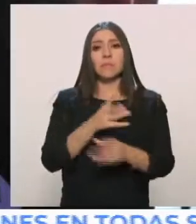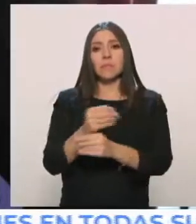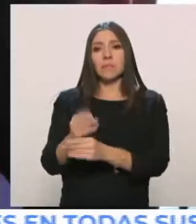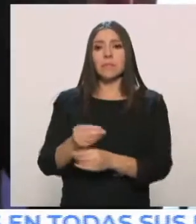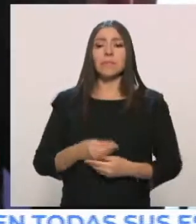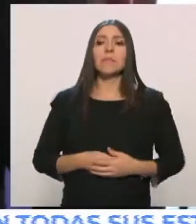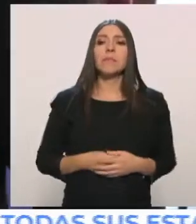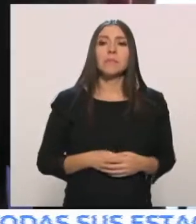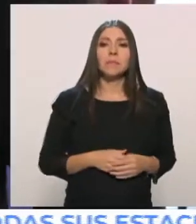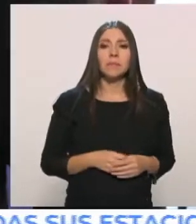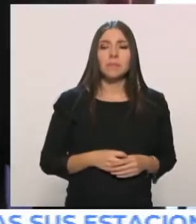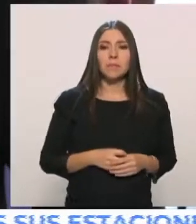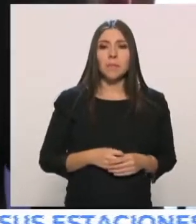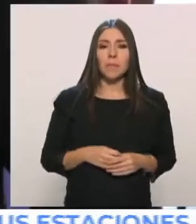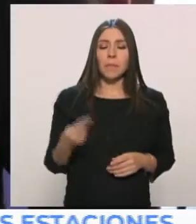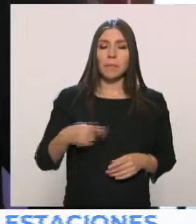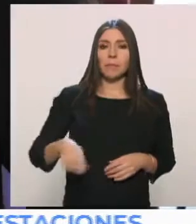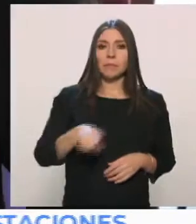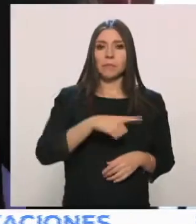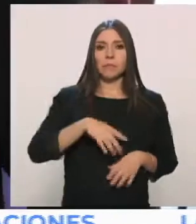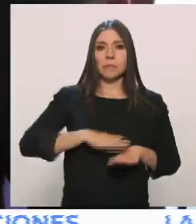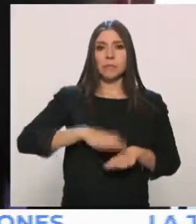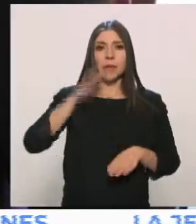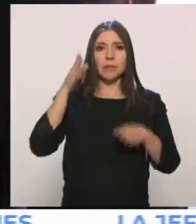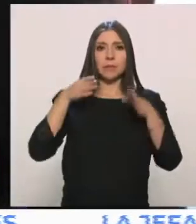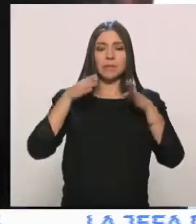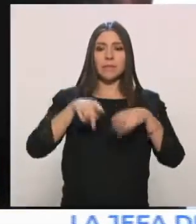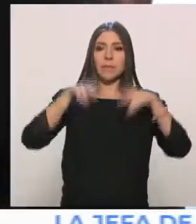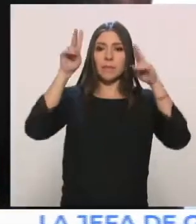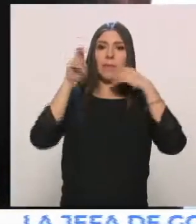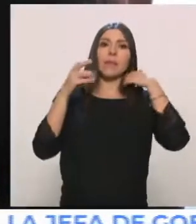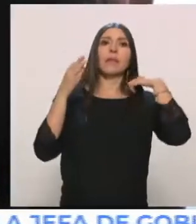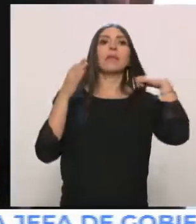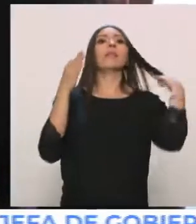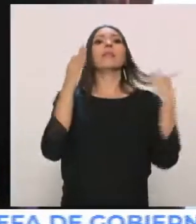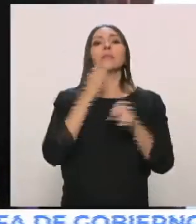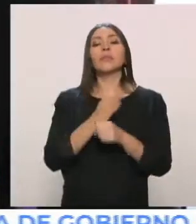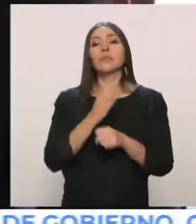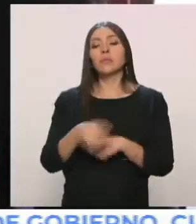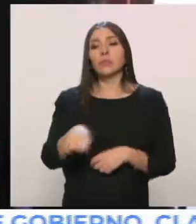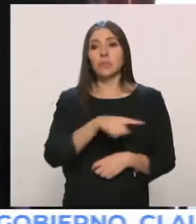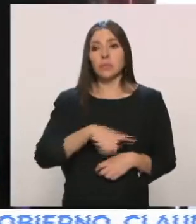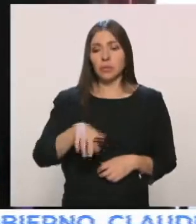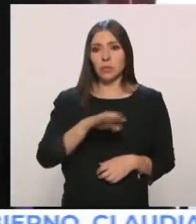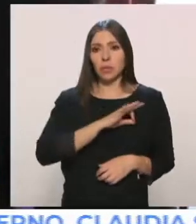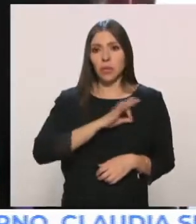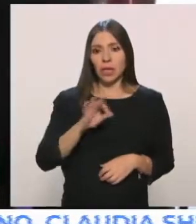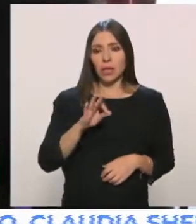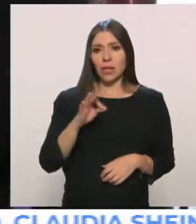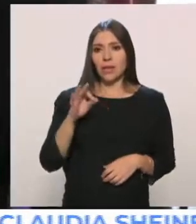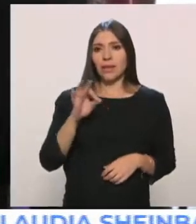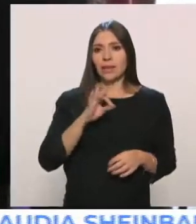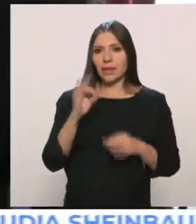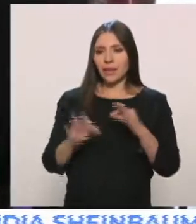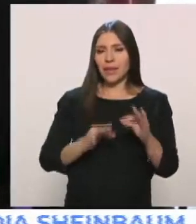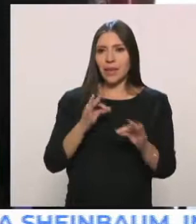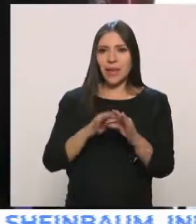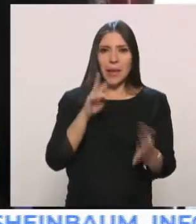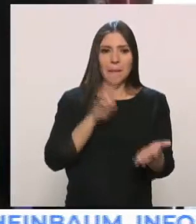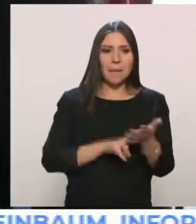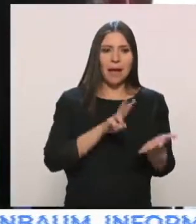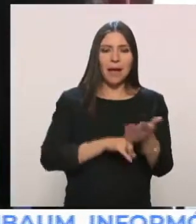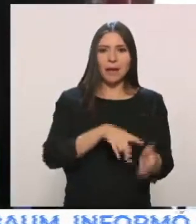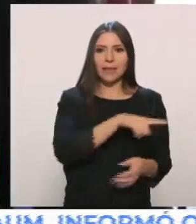Involucrarnos más en estos temas y pues ahorita que tenemos la oportunidad de hacer valer nuestra voz, pues no lo hacemos. Entonces sí